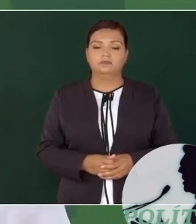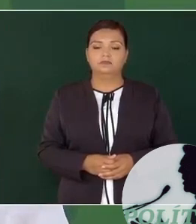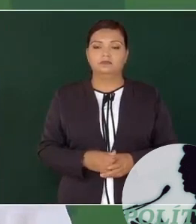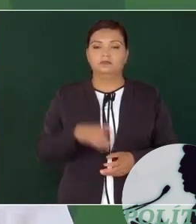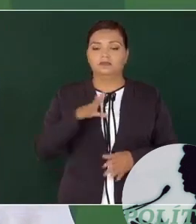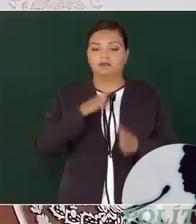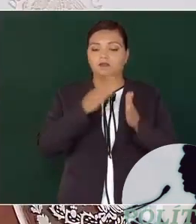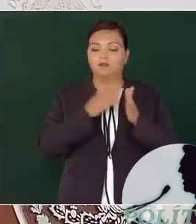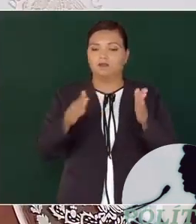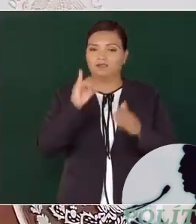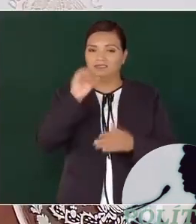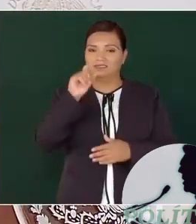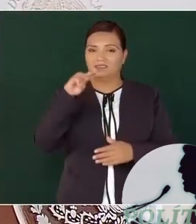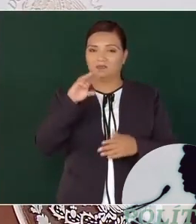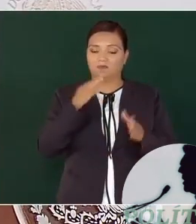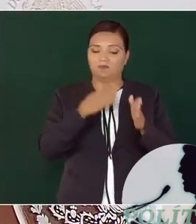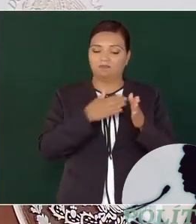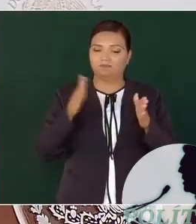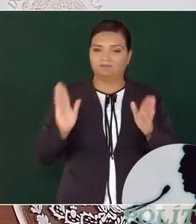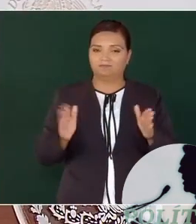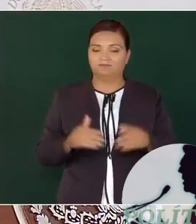el tramo del istmo.